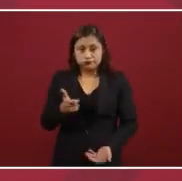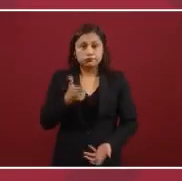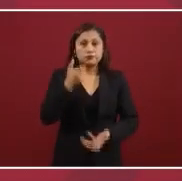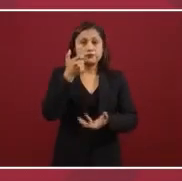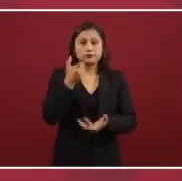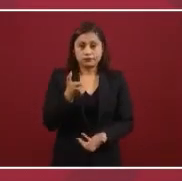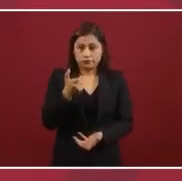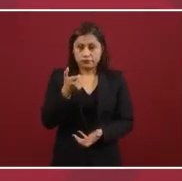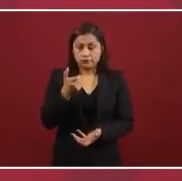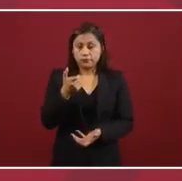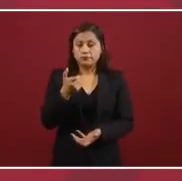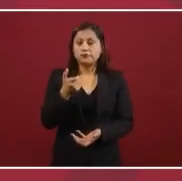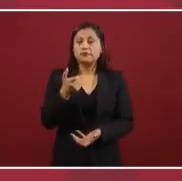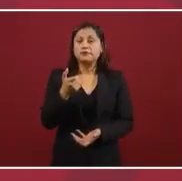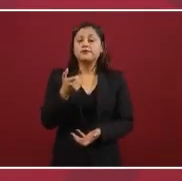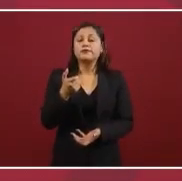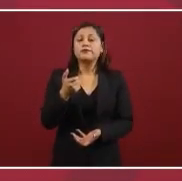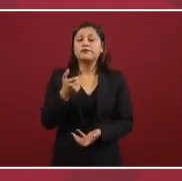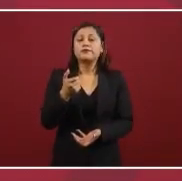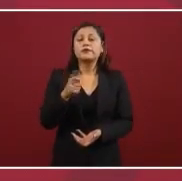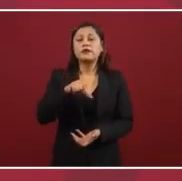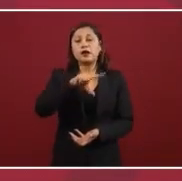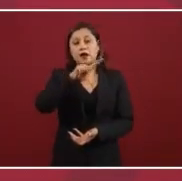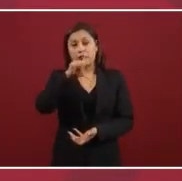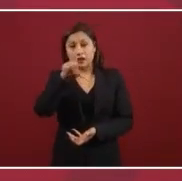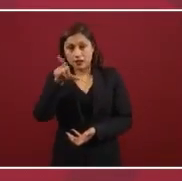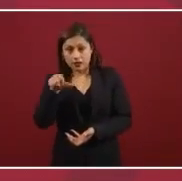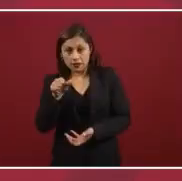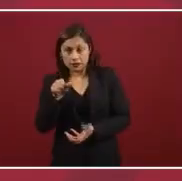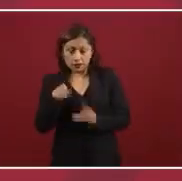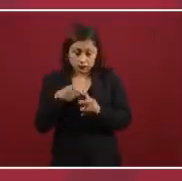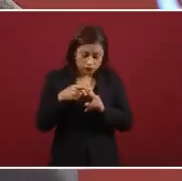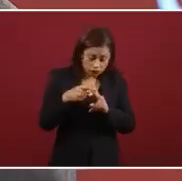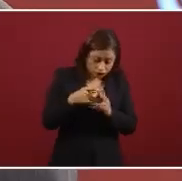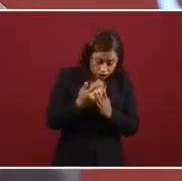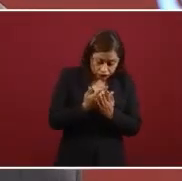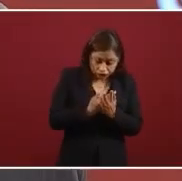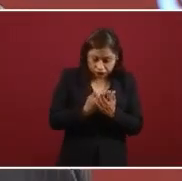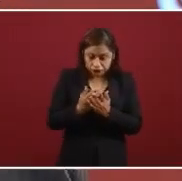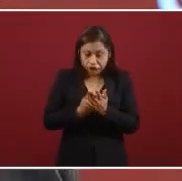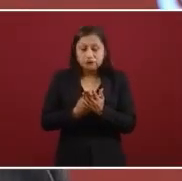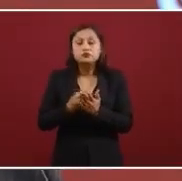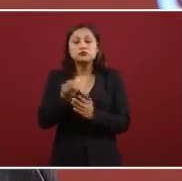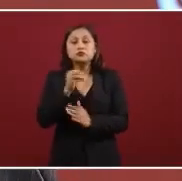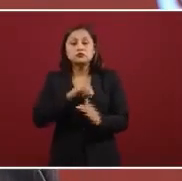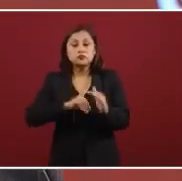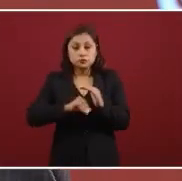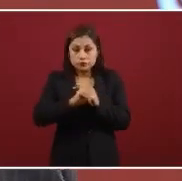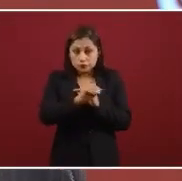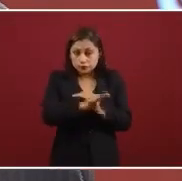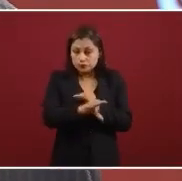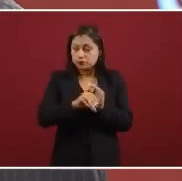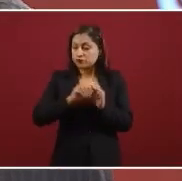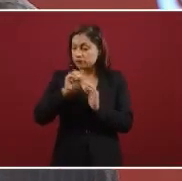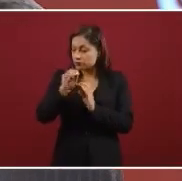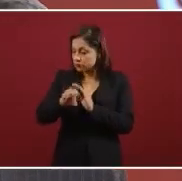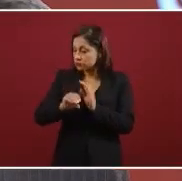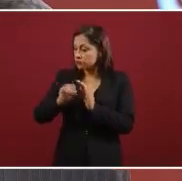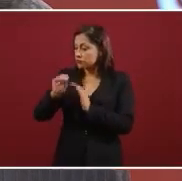y mediante una fórmula se transfieren fondos a los